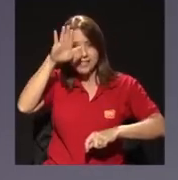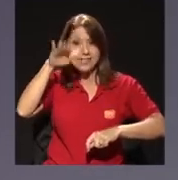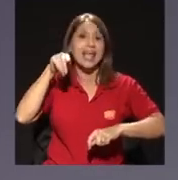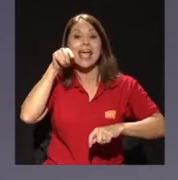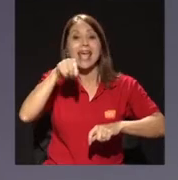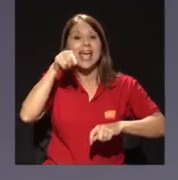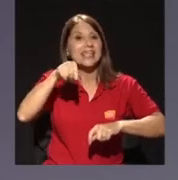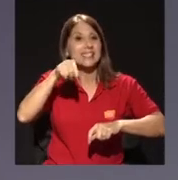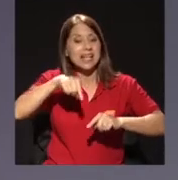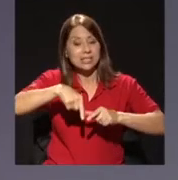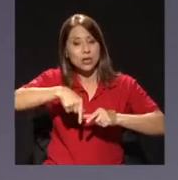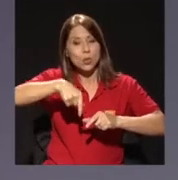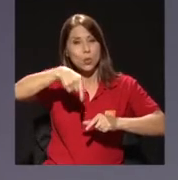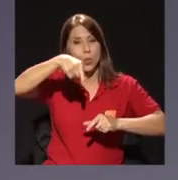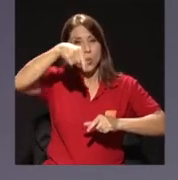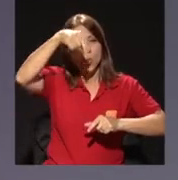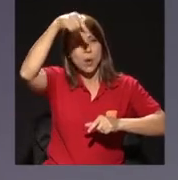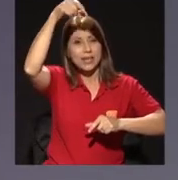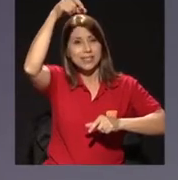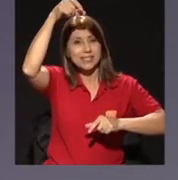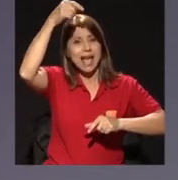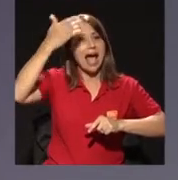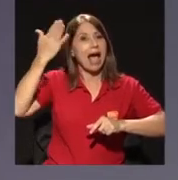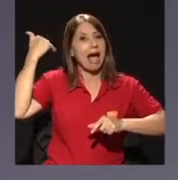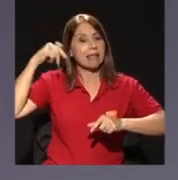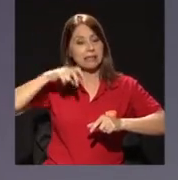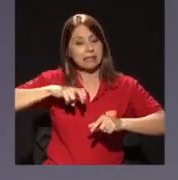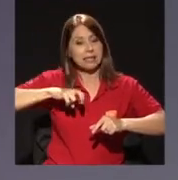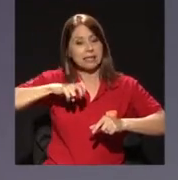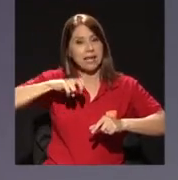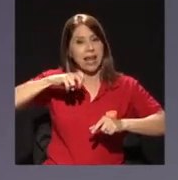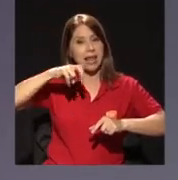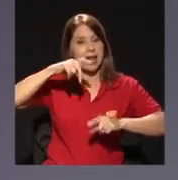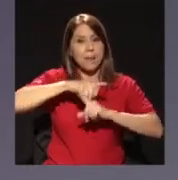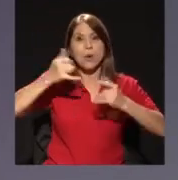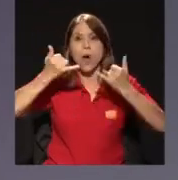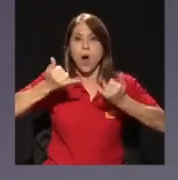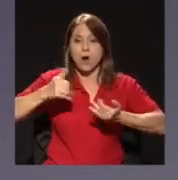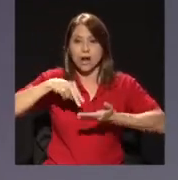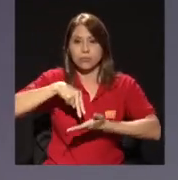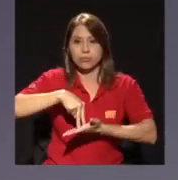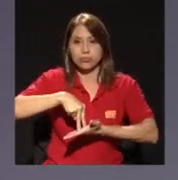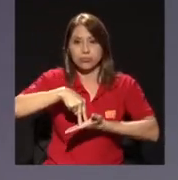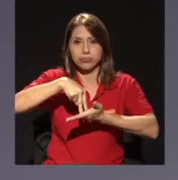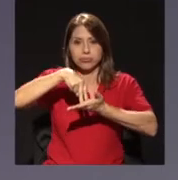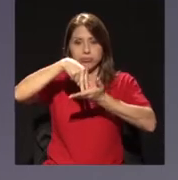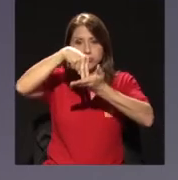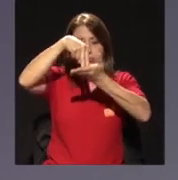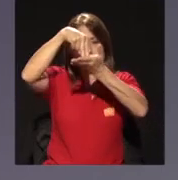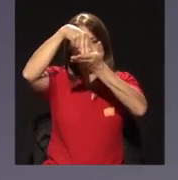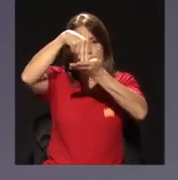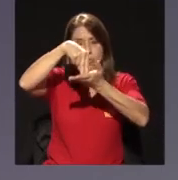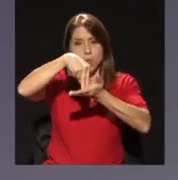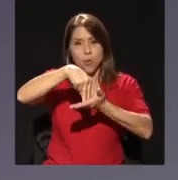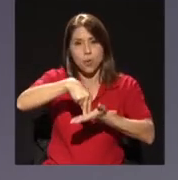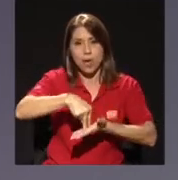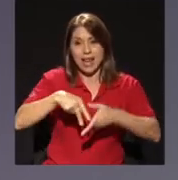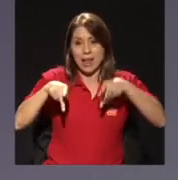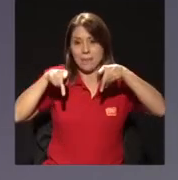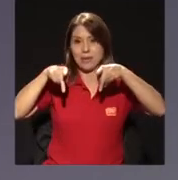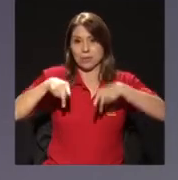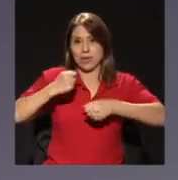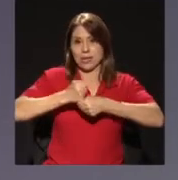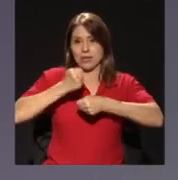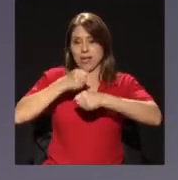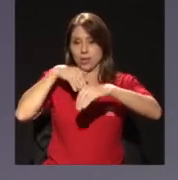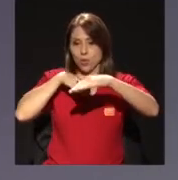ascensor, porque antes se subía por escalera, pero son con ascensor. Vieras que la posición del operador dentro de